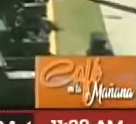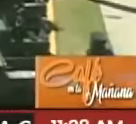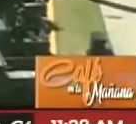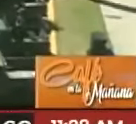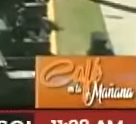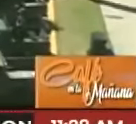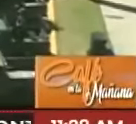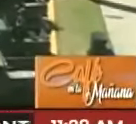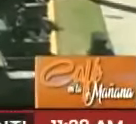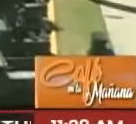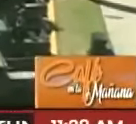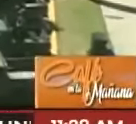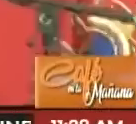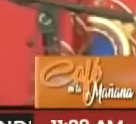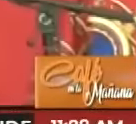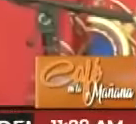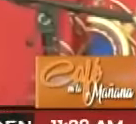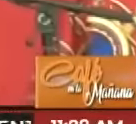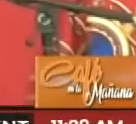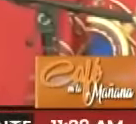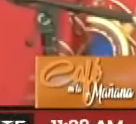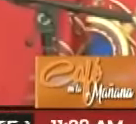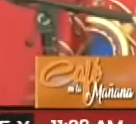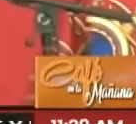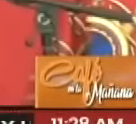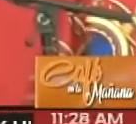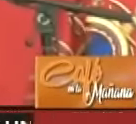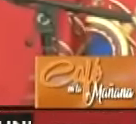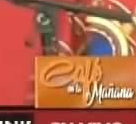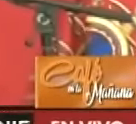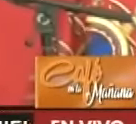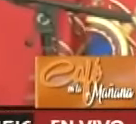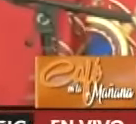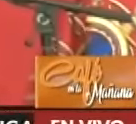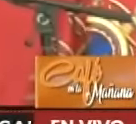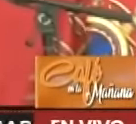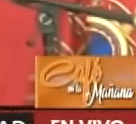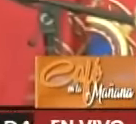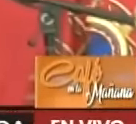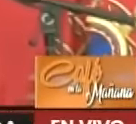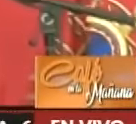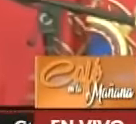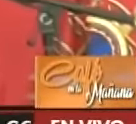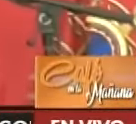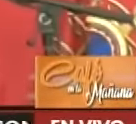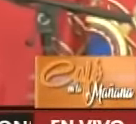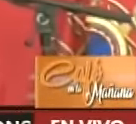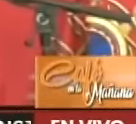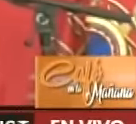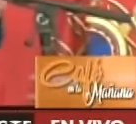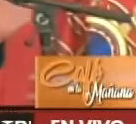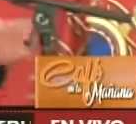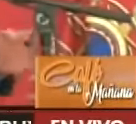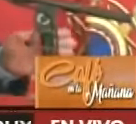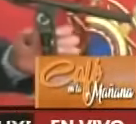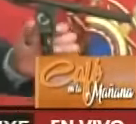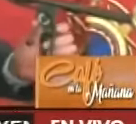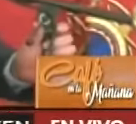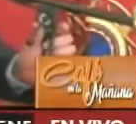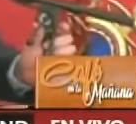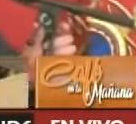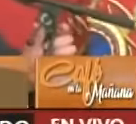Ciudadano doctor Elvis Amoroso, presidente del Poder Electoral y presidente del